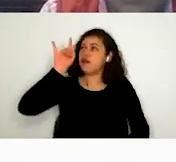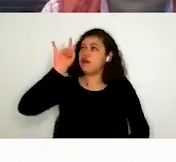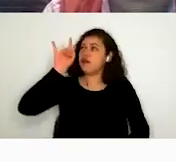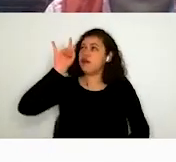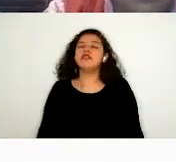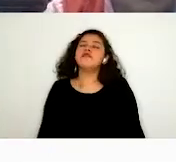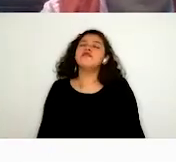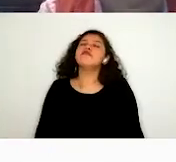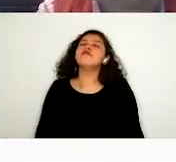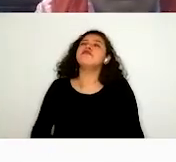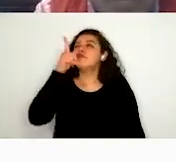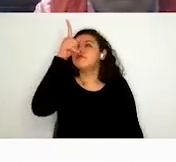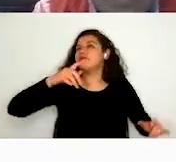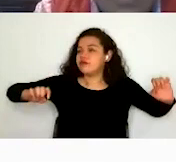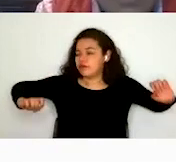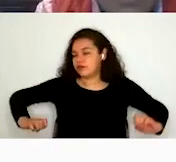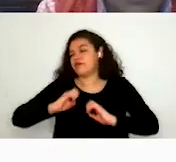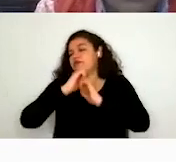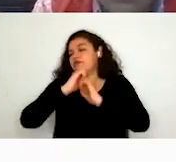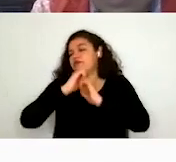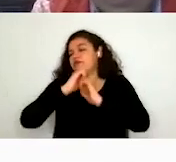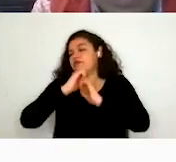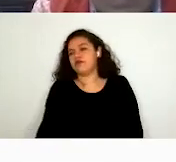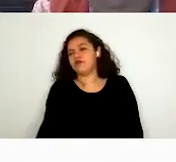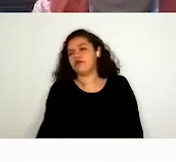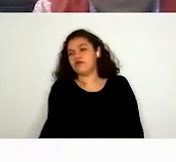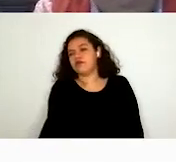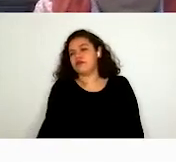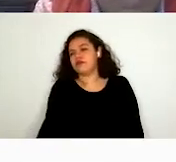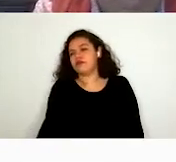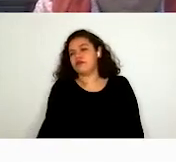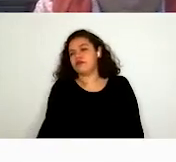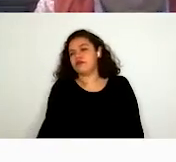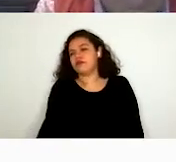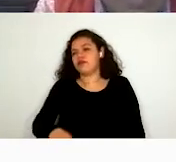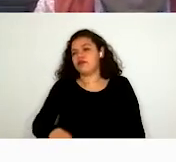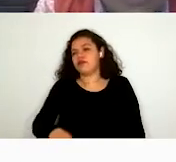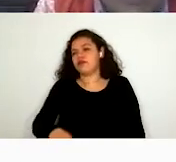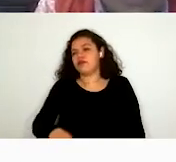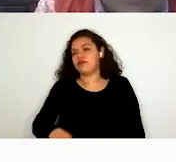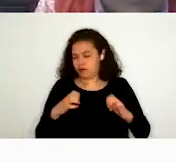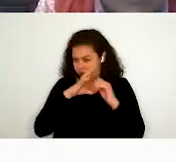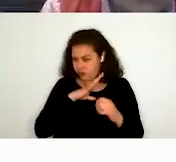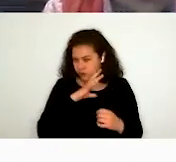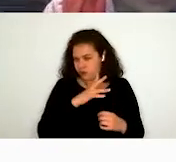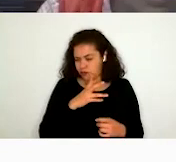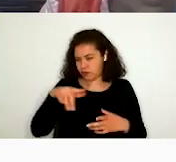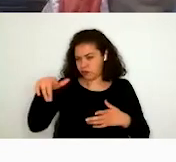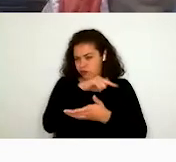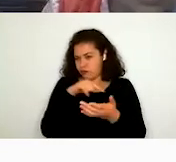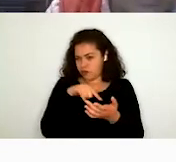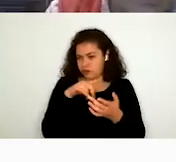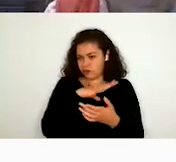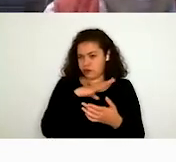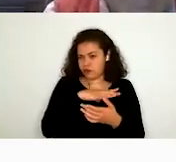Iluminación de emergencia. ¿Qué nos dicen los términos de referencia? Los establecimientos